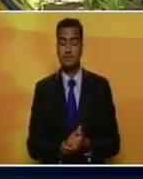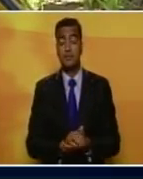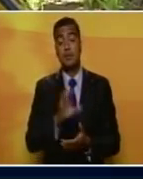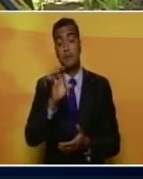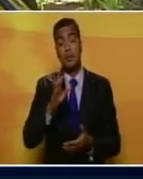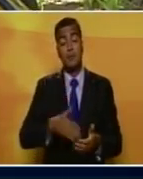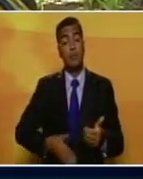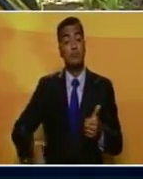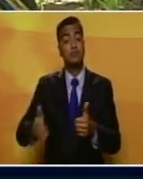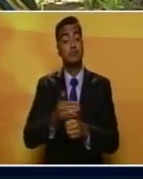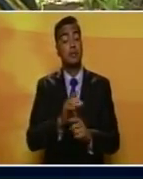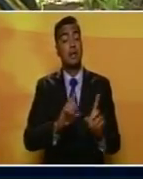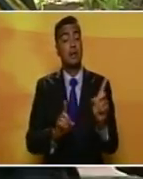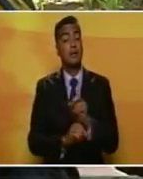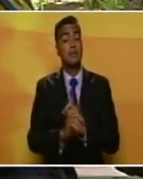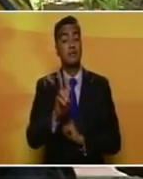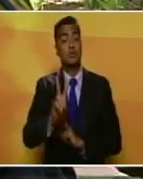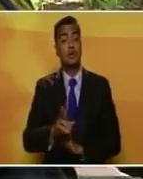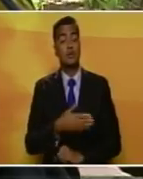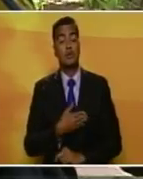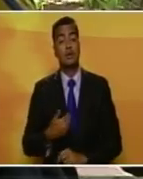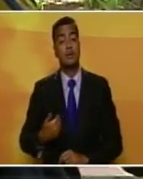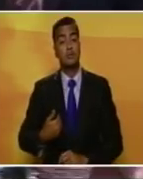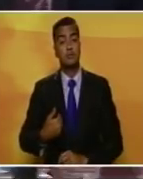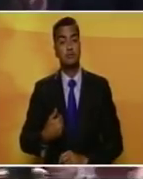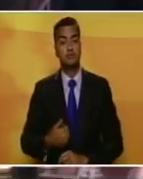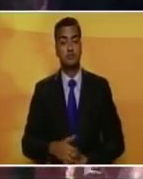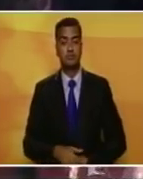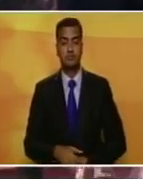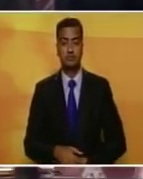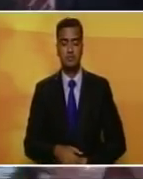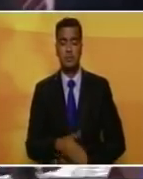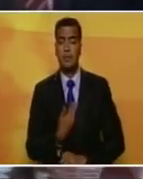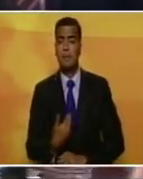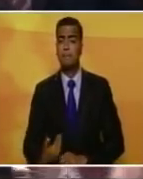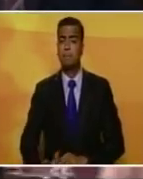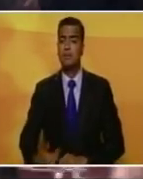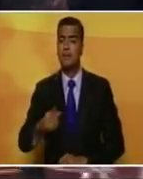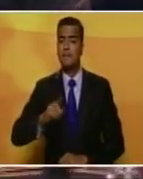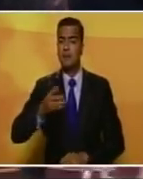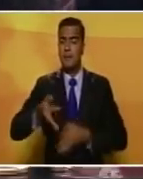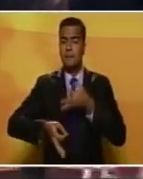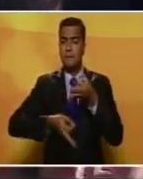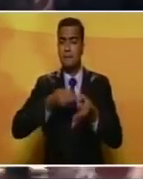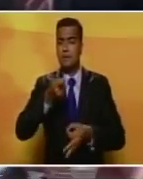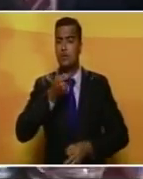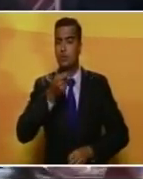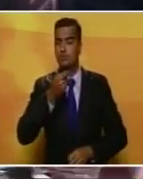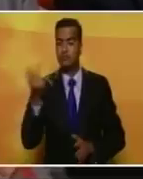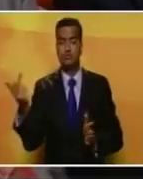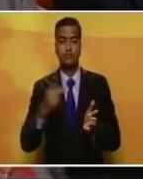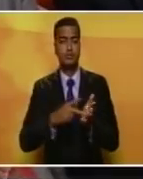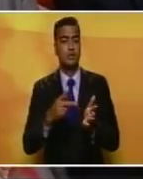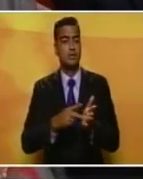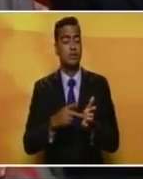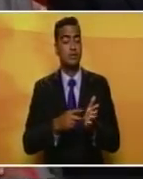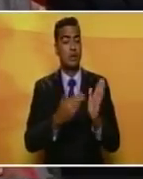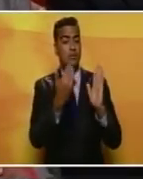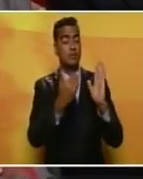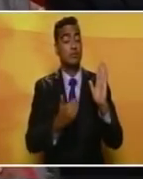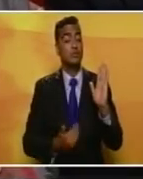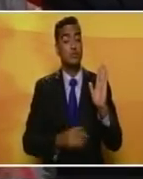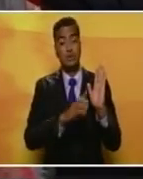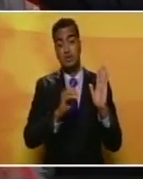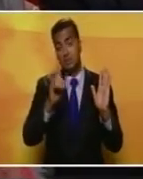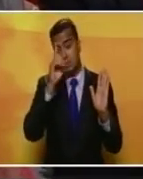venezolanos. Yo creo que lo más importante sería plenas garantías de respeto al proceso electoral,